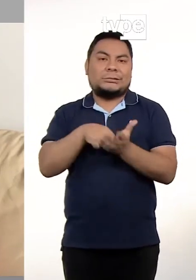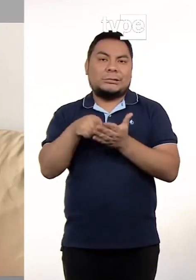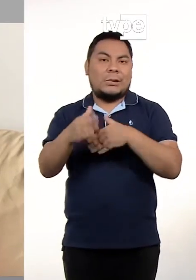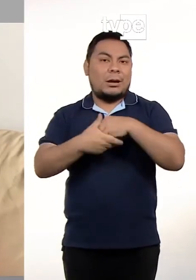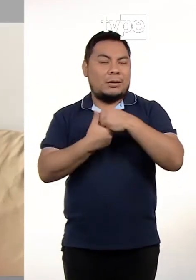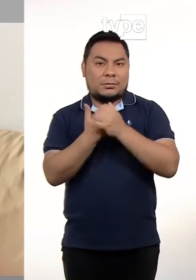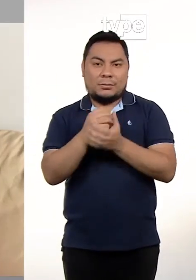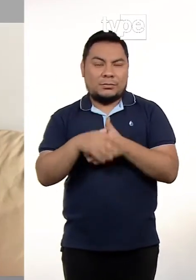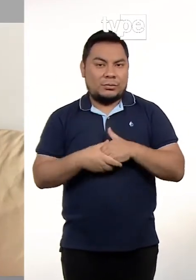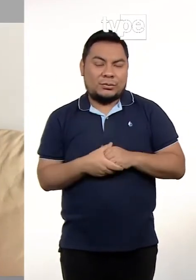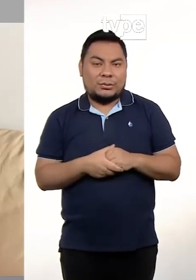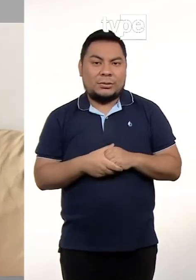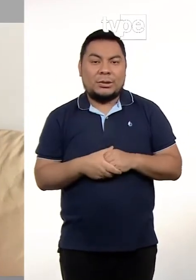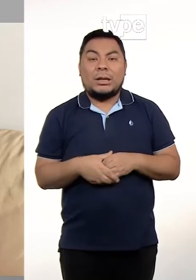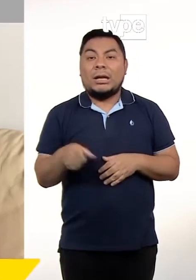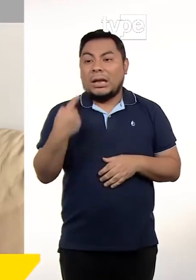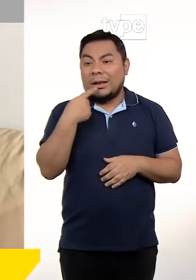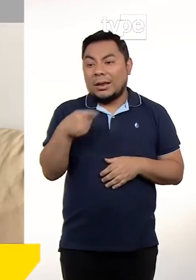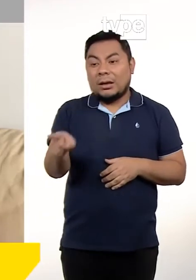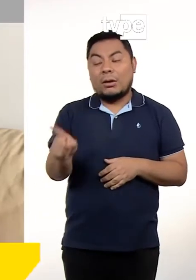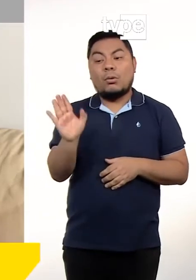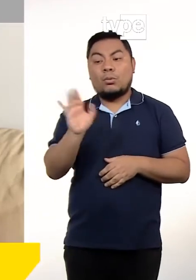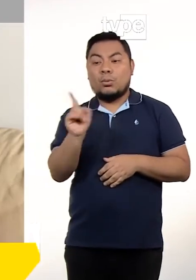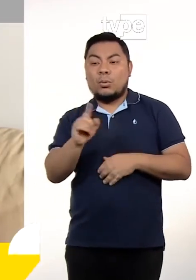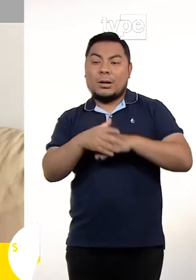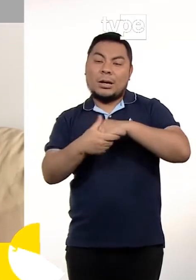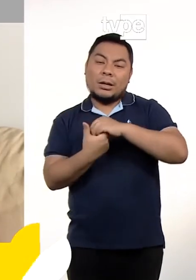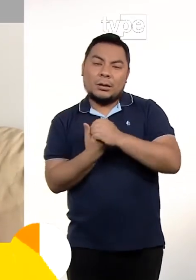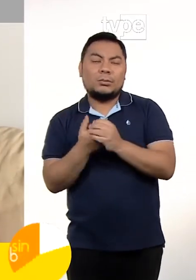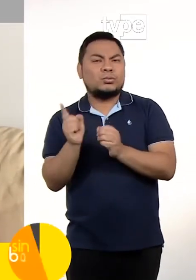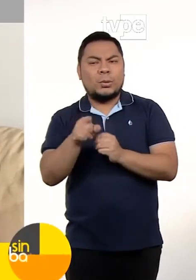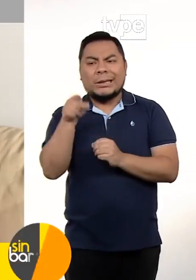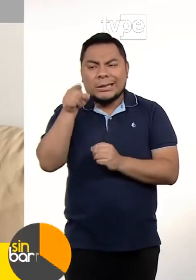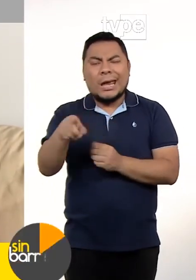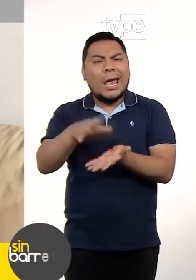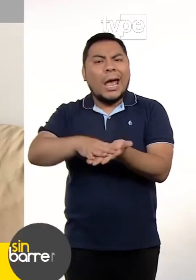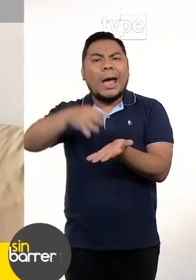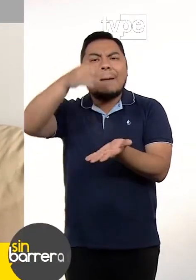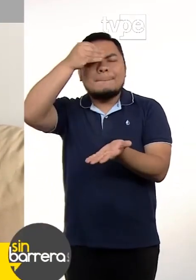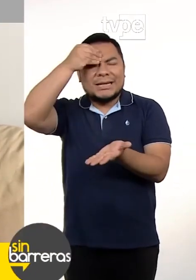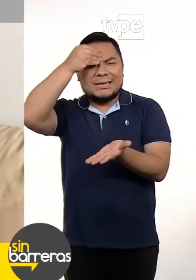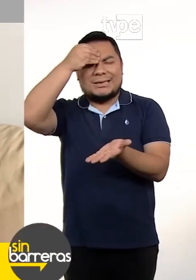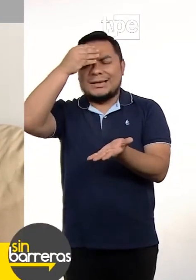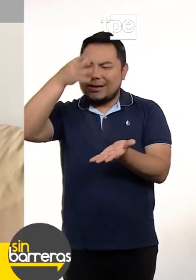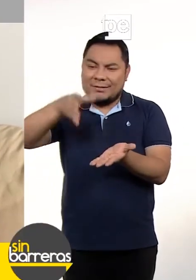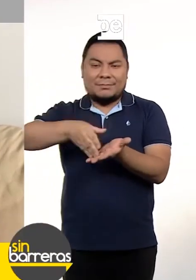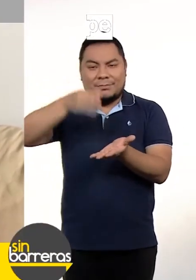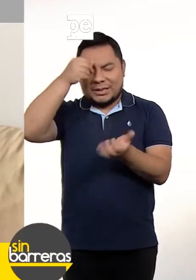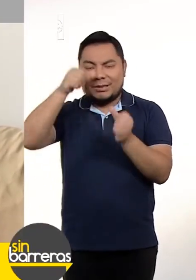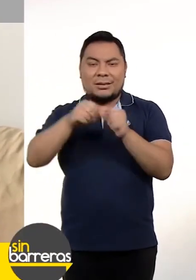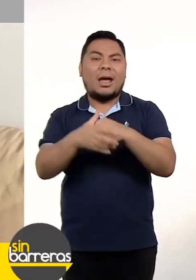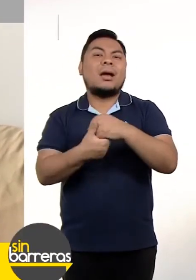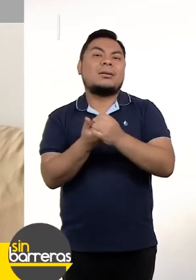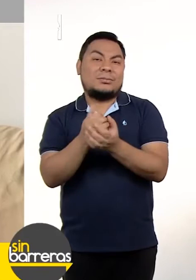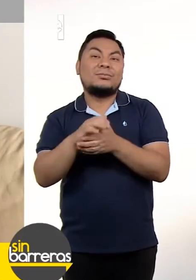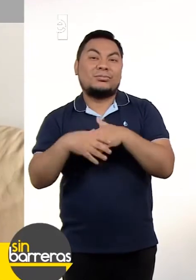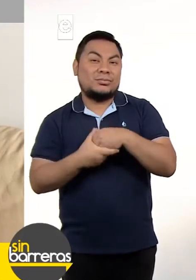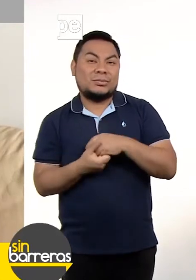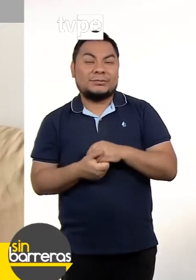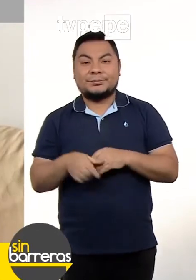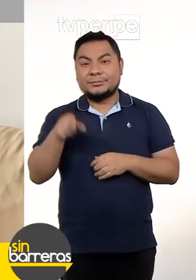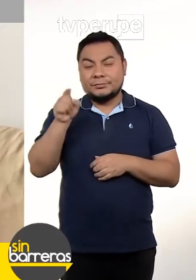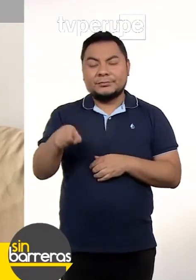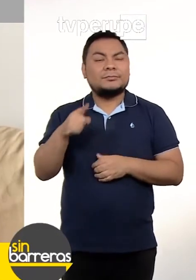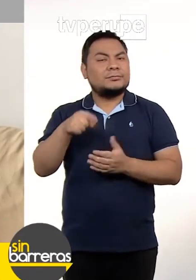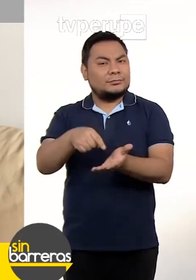manos. Debemos hacer que nuestros niños y nuestras niñas aprendan adecuadamente a lavarse las